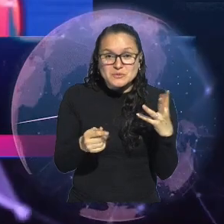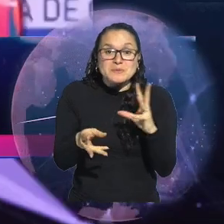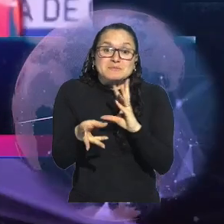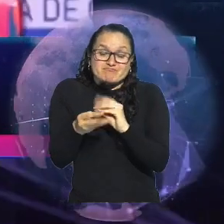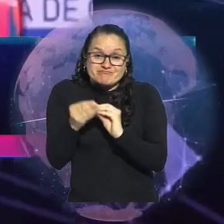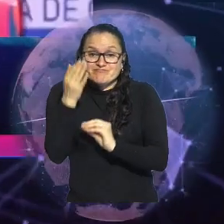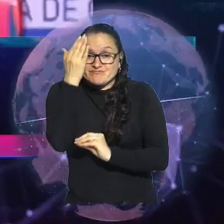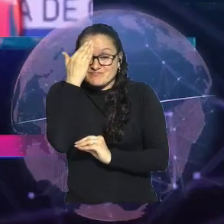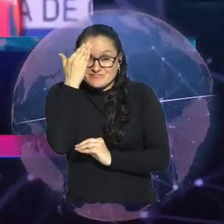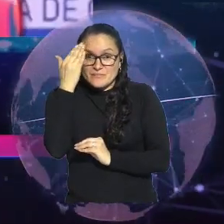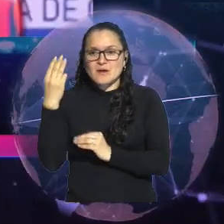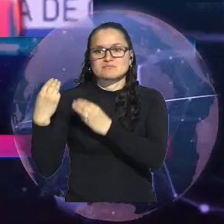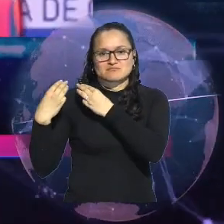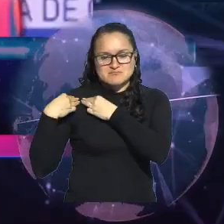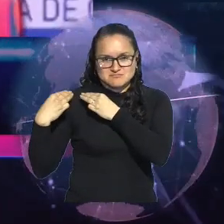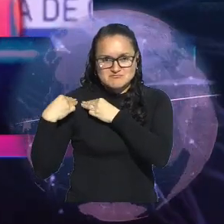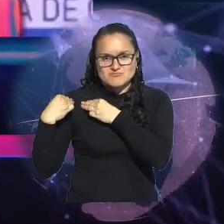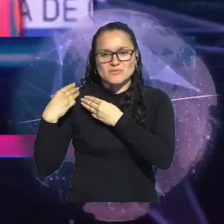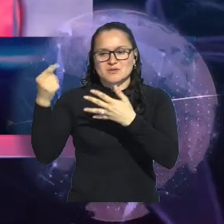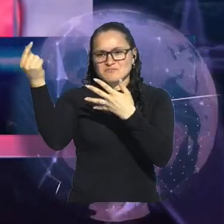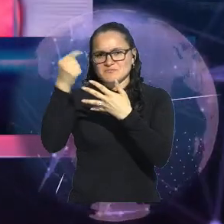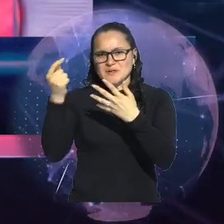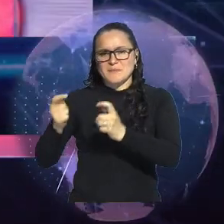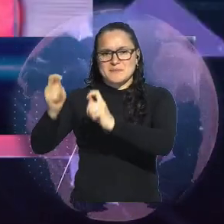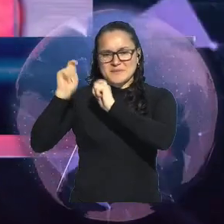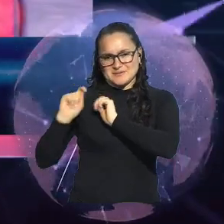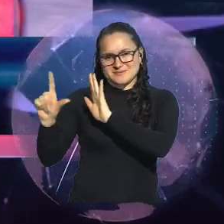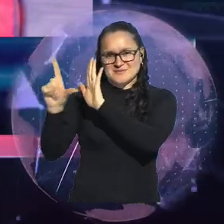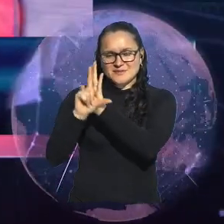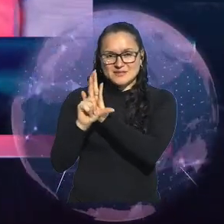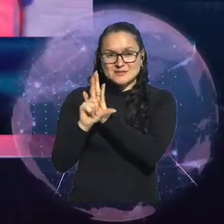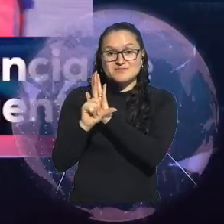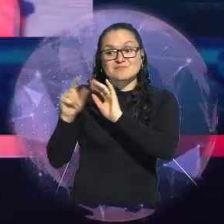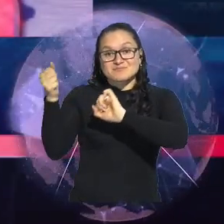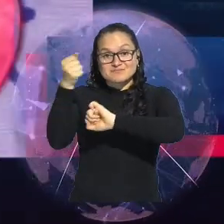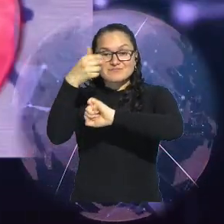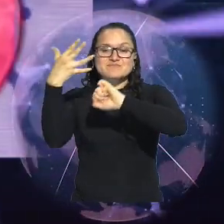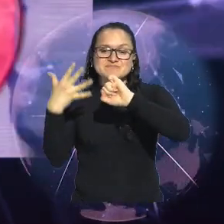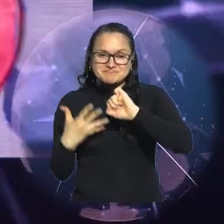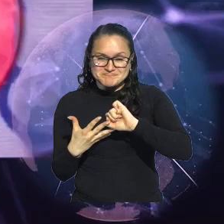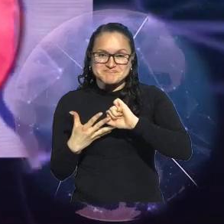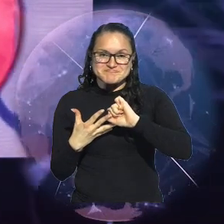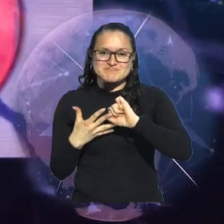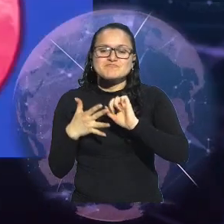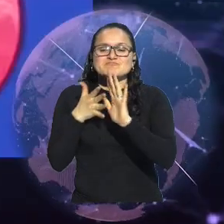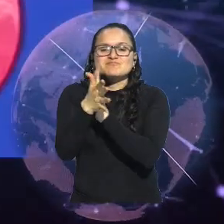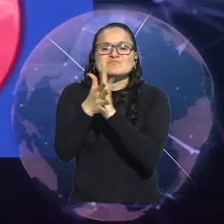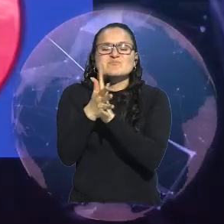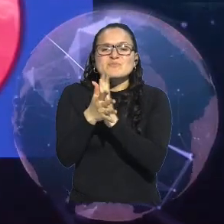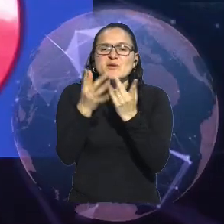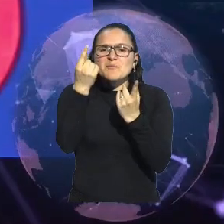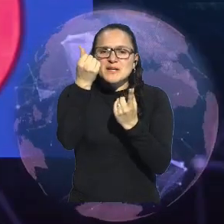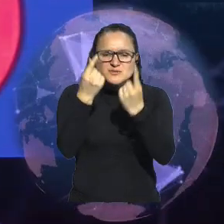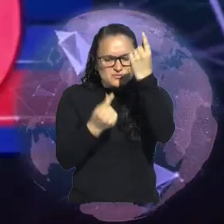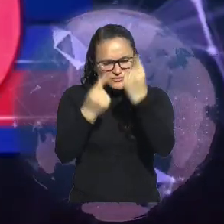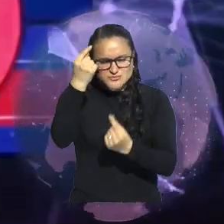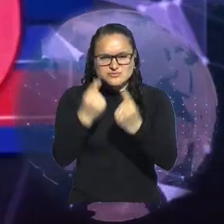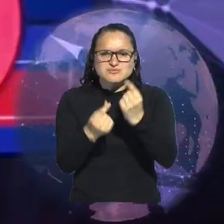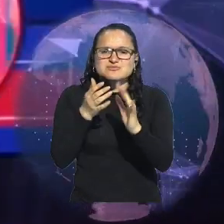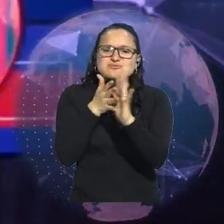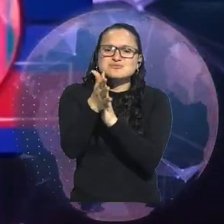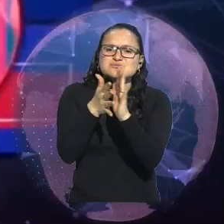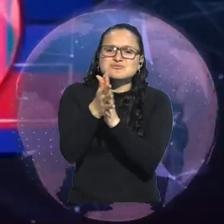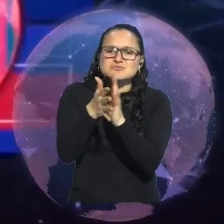misión y las funciones asignadas por la ley la crc llevó a cabo su audiencia de rendición de cuentas crc te